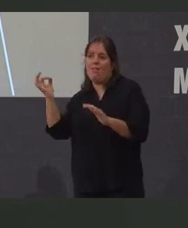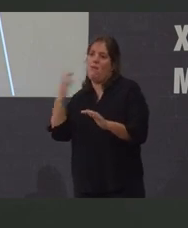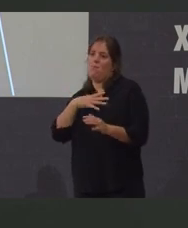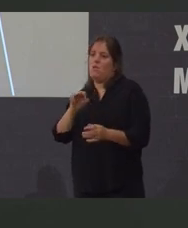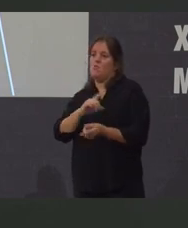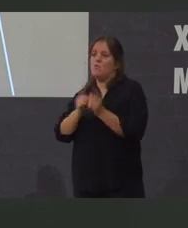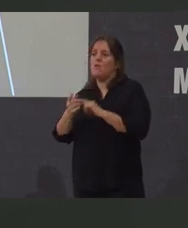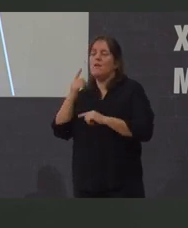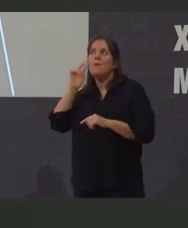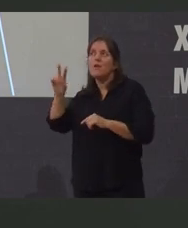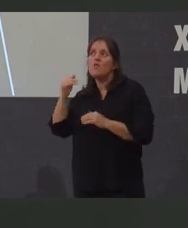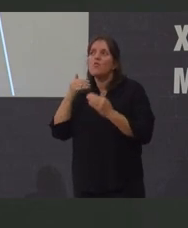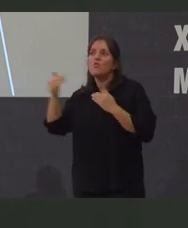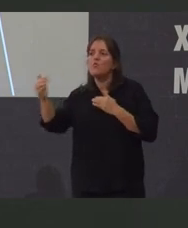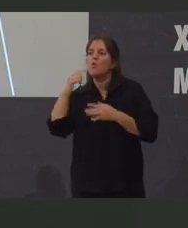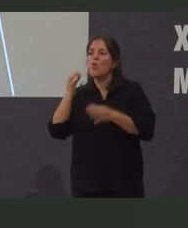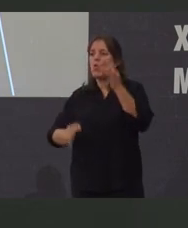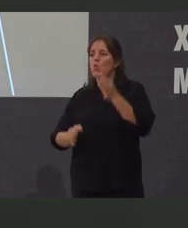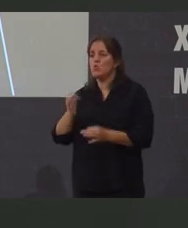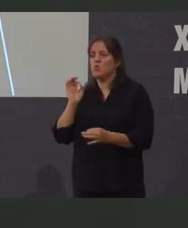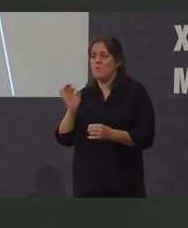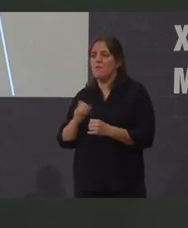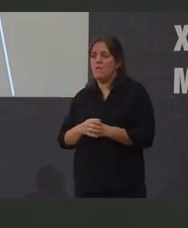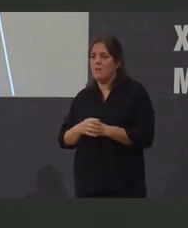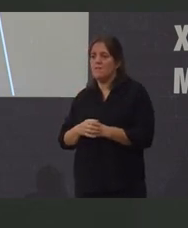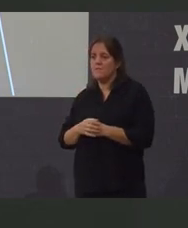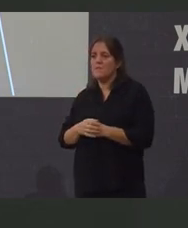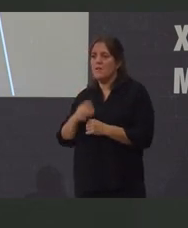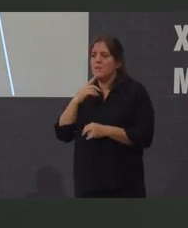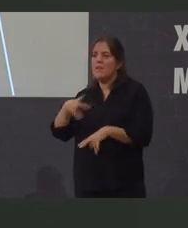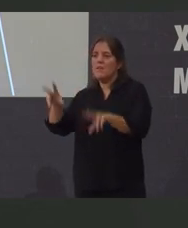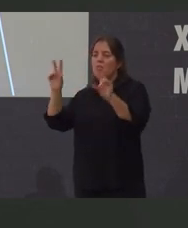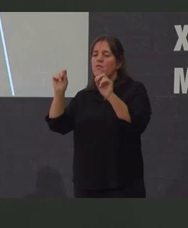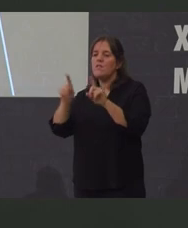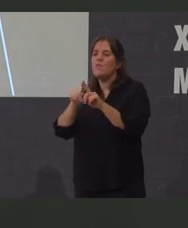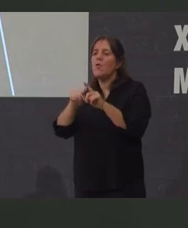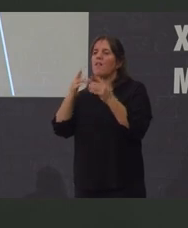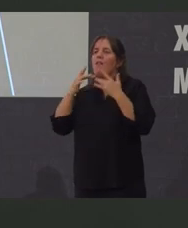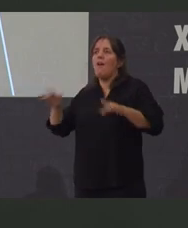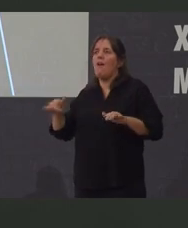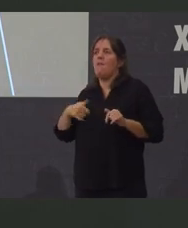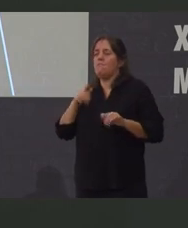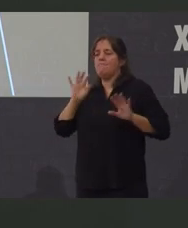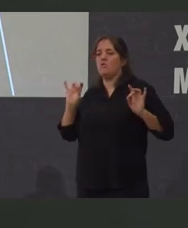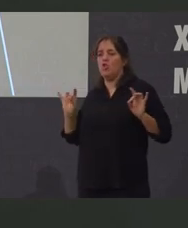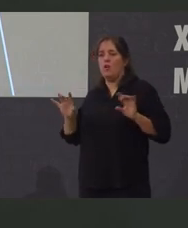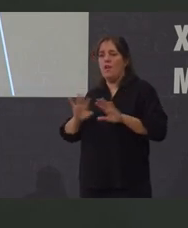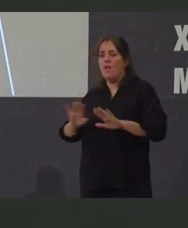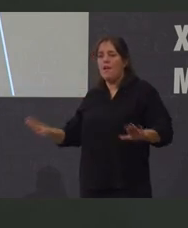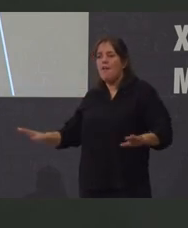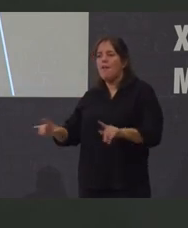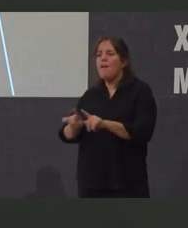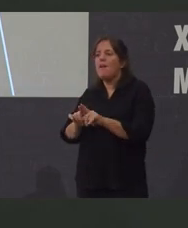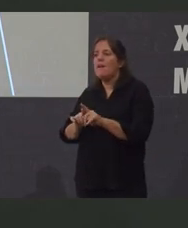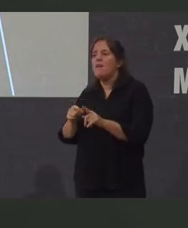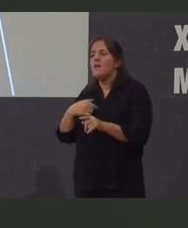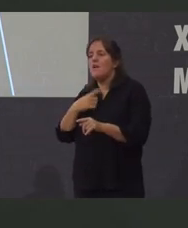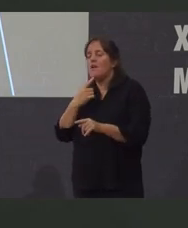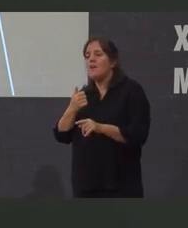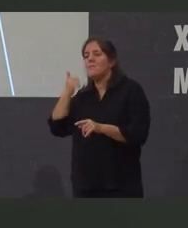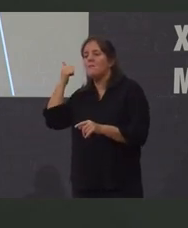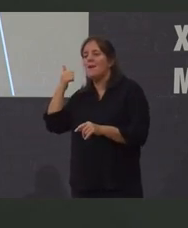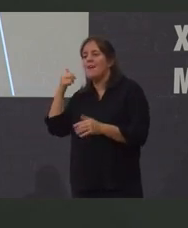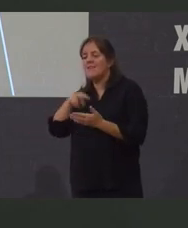haxa un futuro xusto, polo menos de xustiza, e do fin da impunidade. E desexando, sobre todo, ler moitos